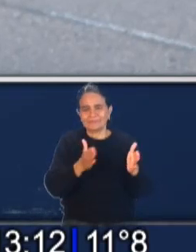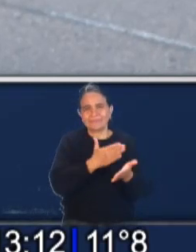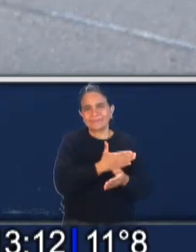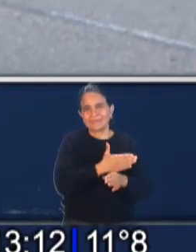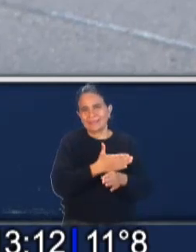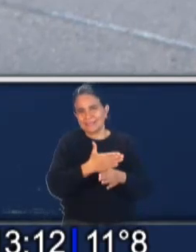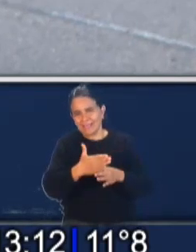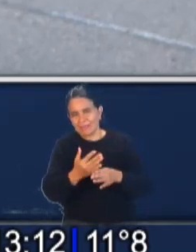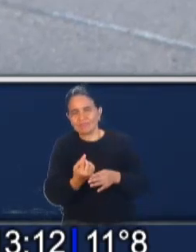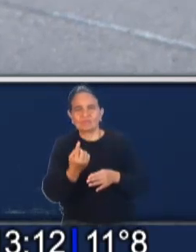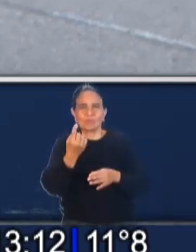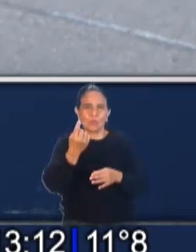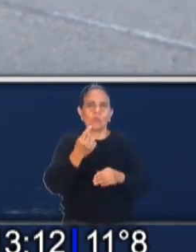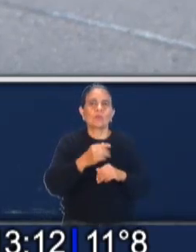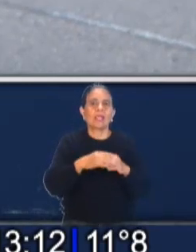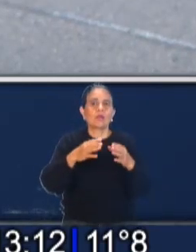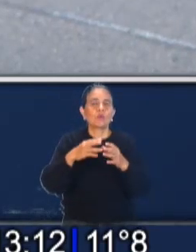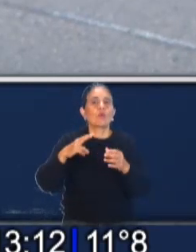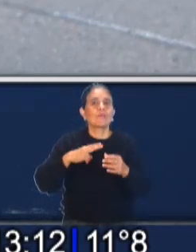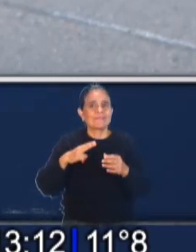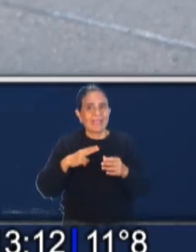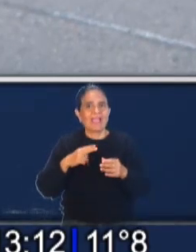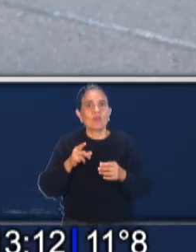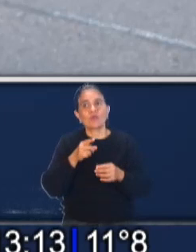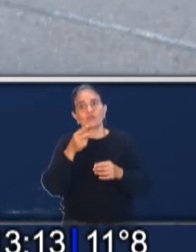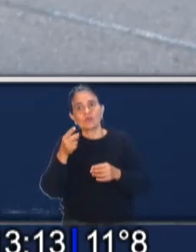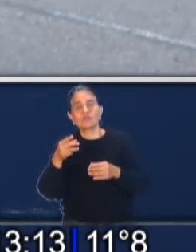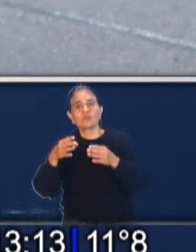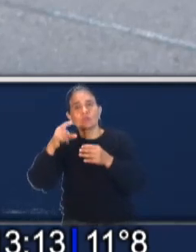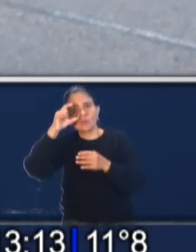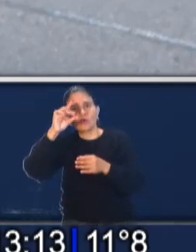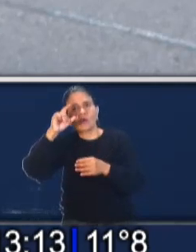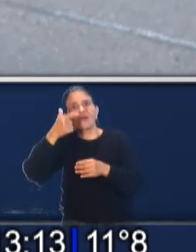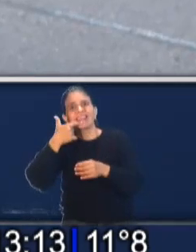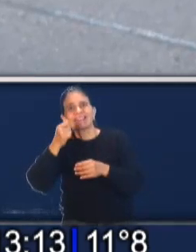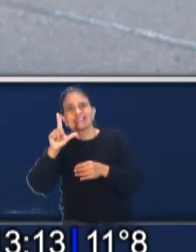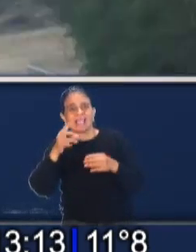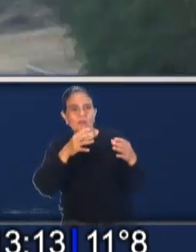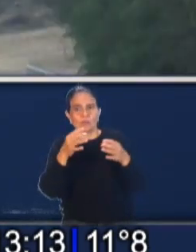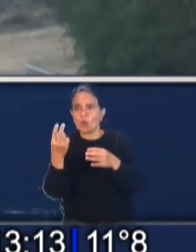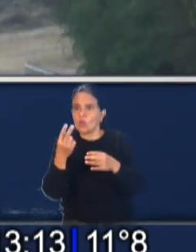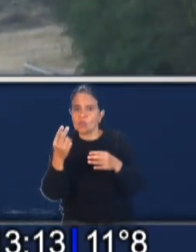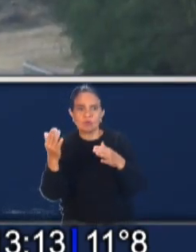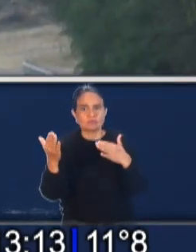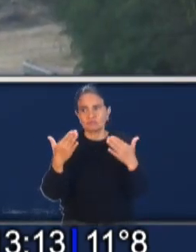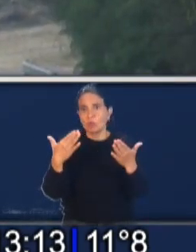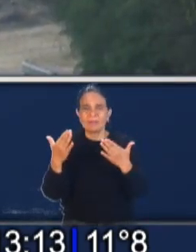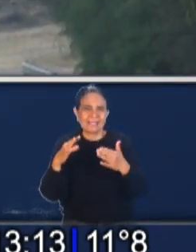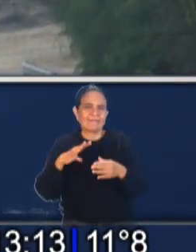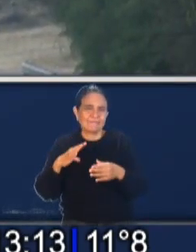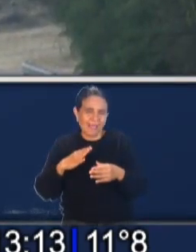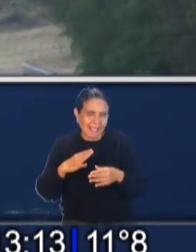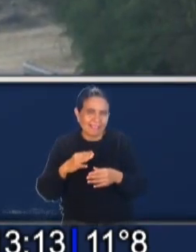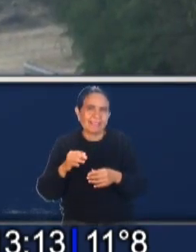la empresa que la está realizando y Edesal, pero está toda iluminada desde la autopista,